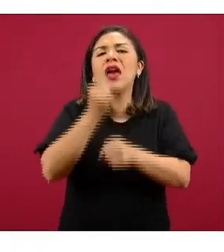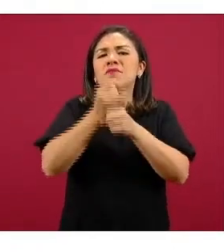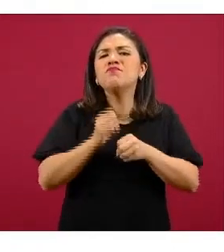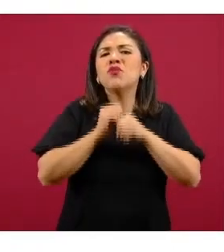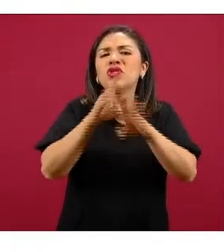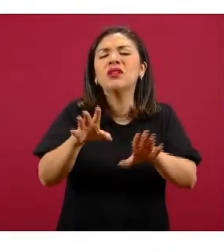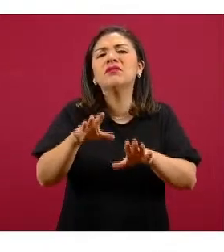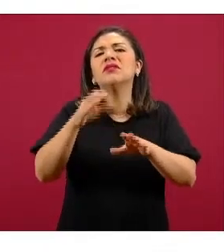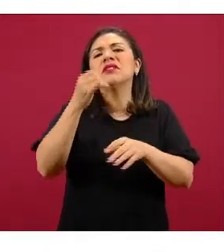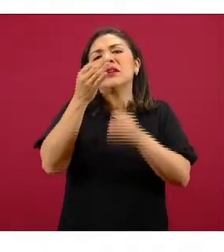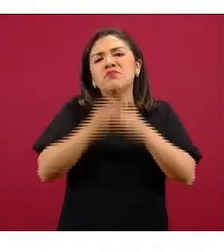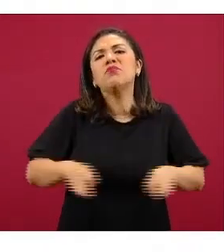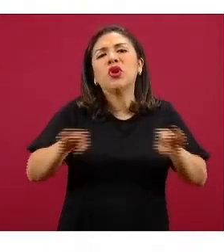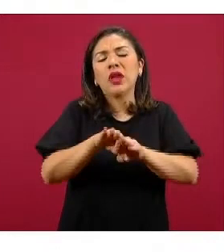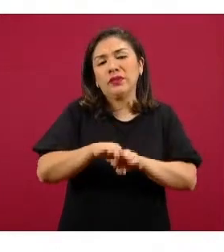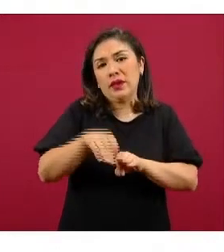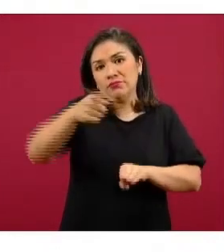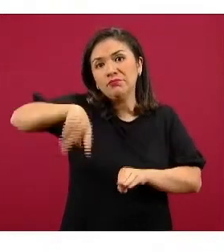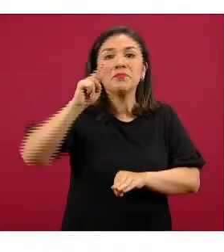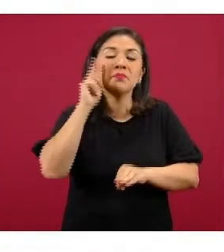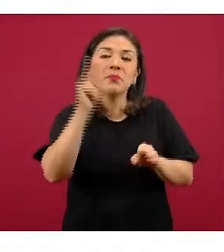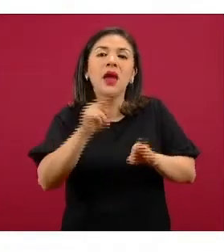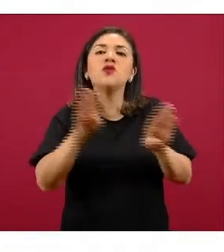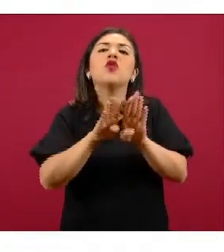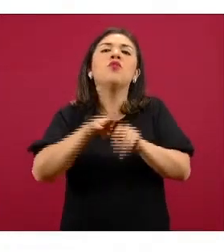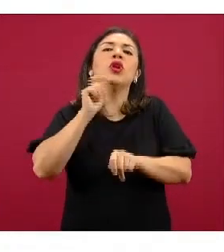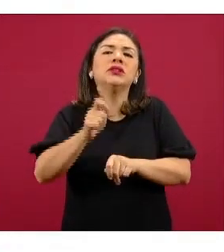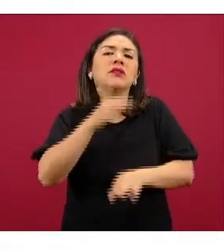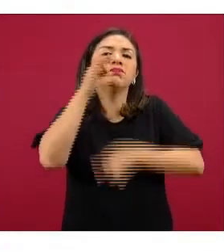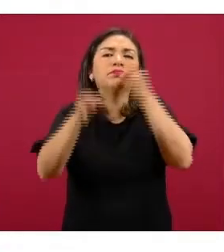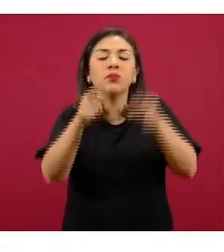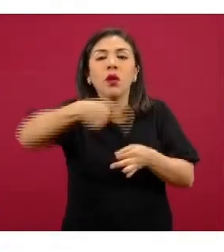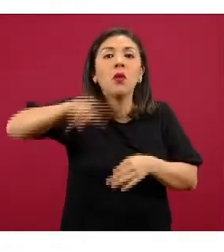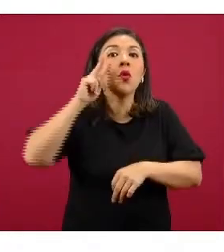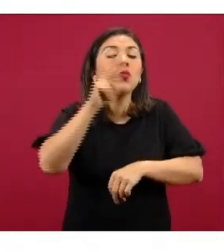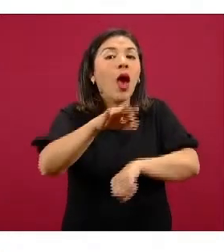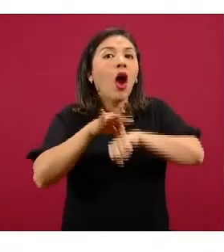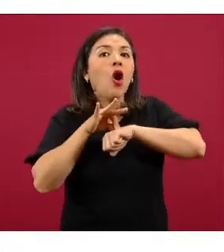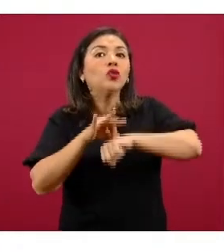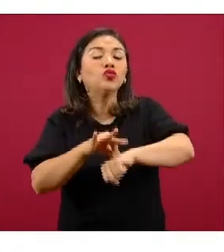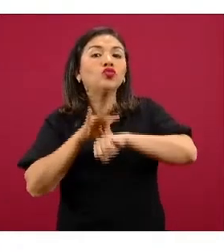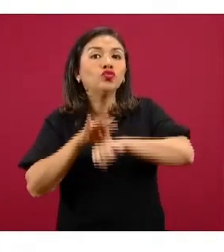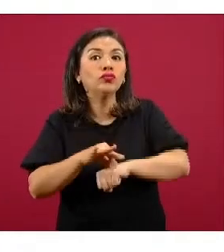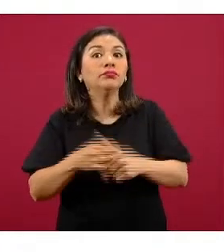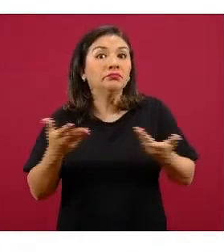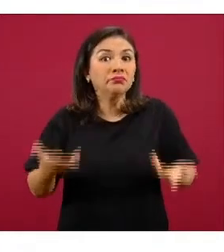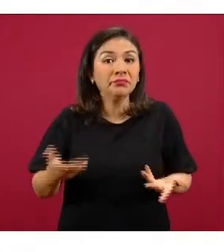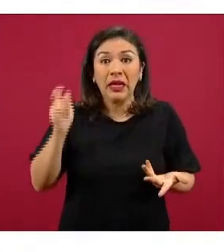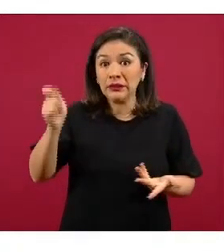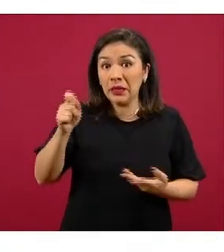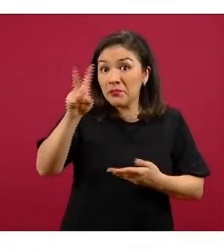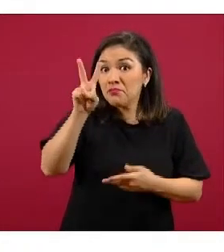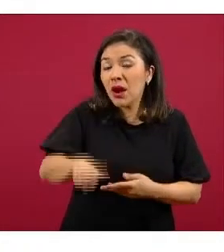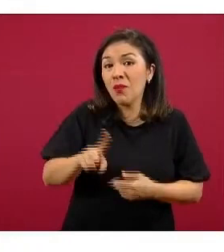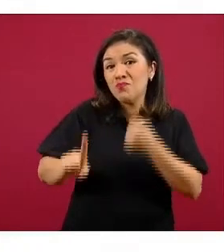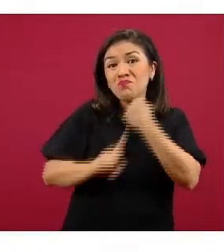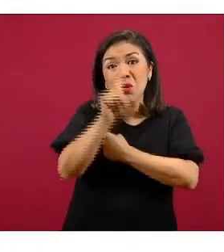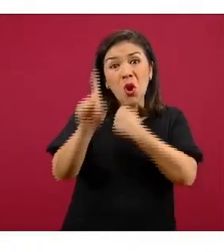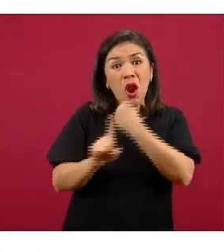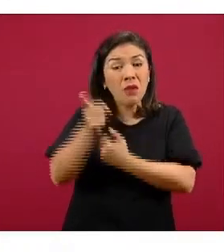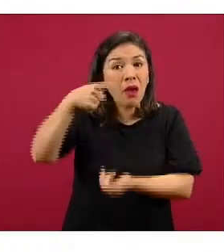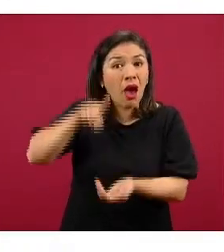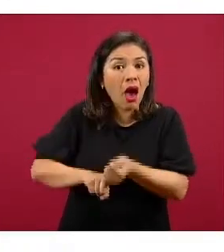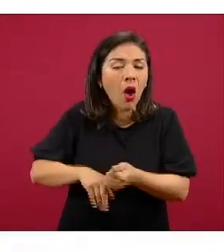relevante, como parte de la estrategia de una visibilidad de este enorme problema